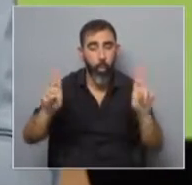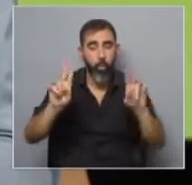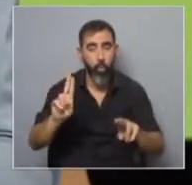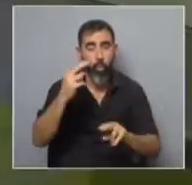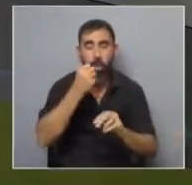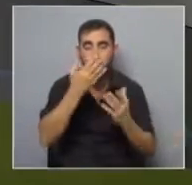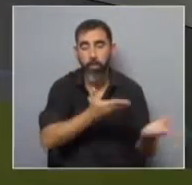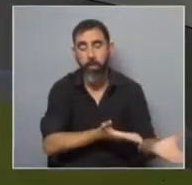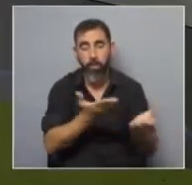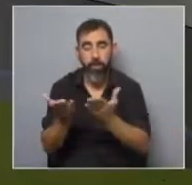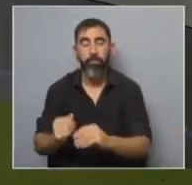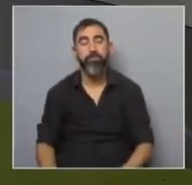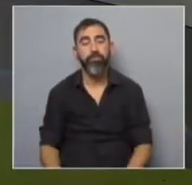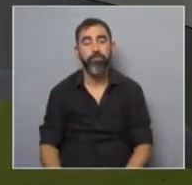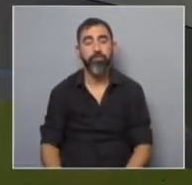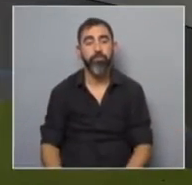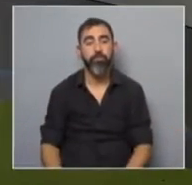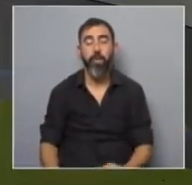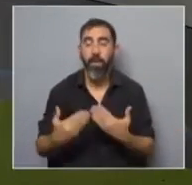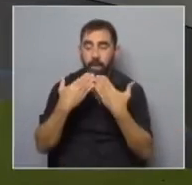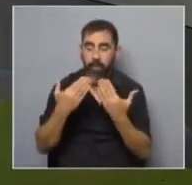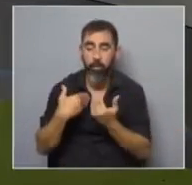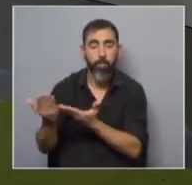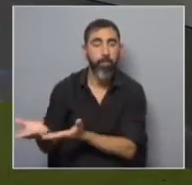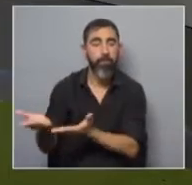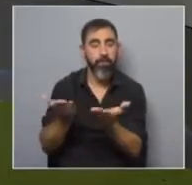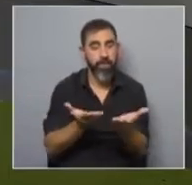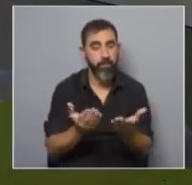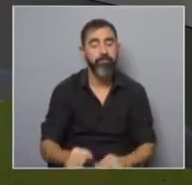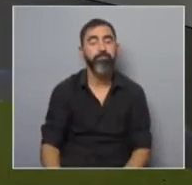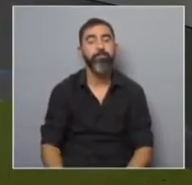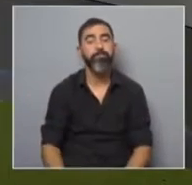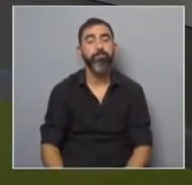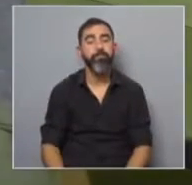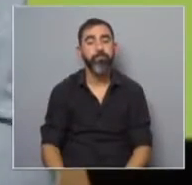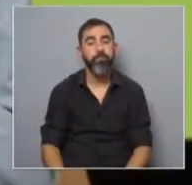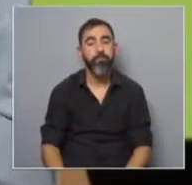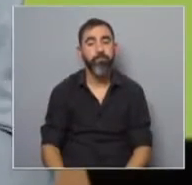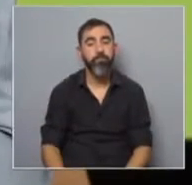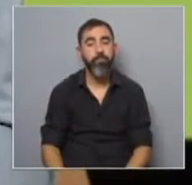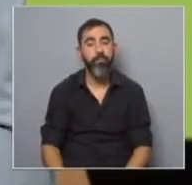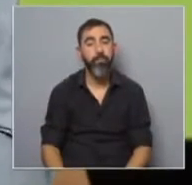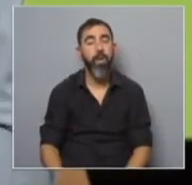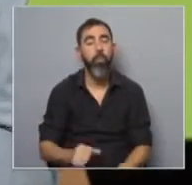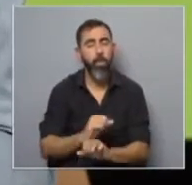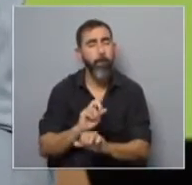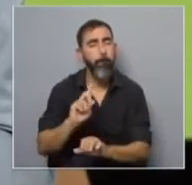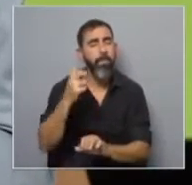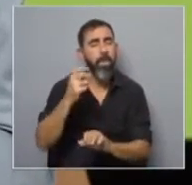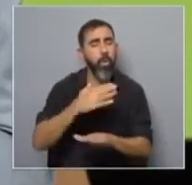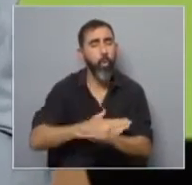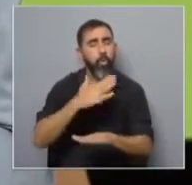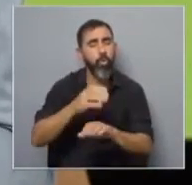Luis, bienvenido. Gracias por acompañarnos. Muchas gracias, gracias por la invitación. Luis, ¿se puede hablar de principales consecuencias sociales